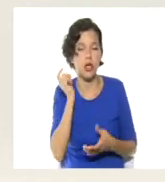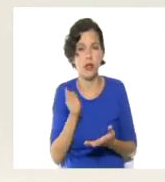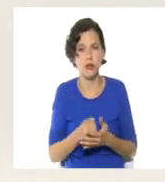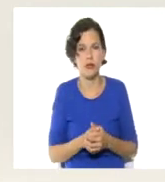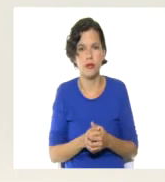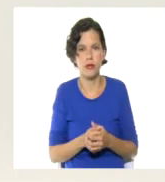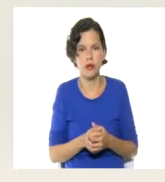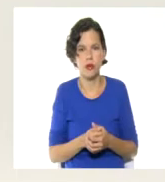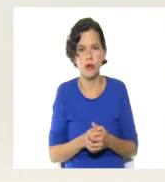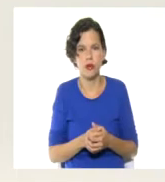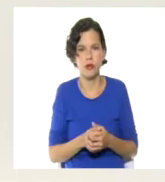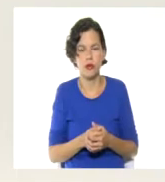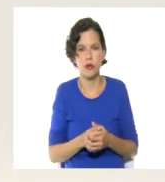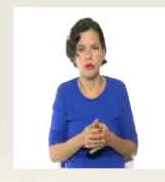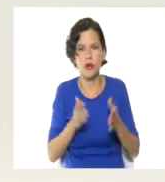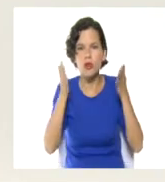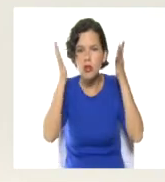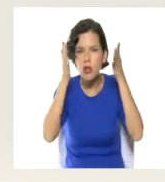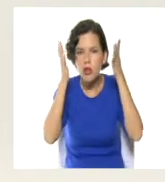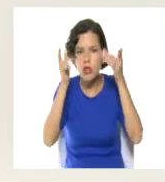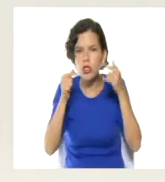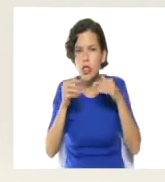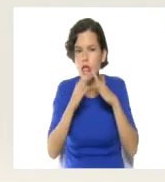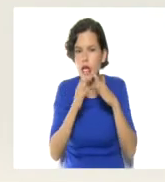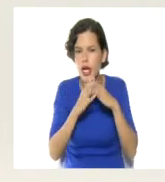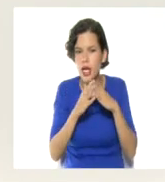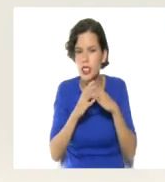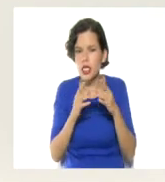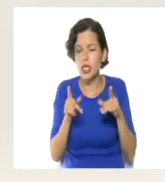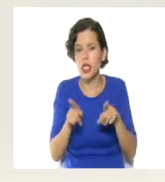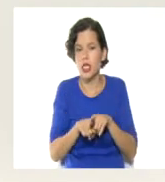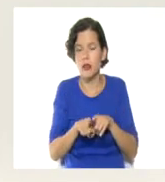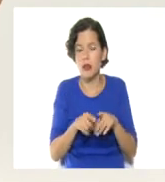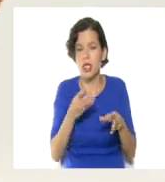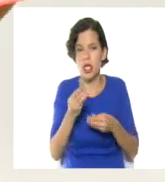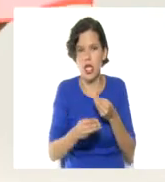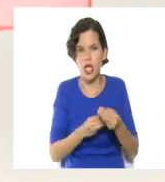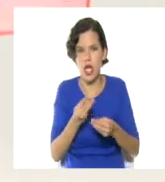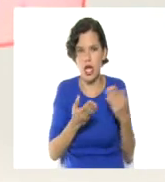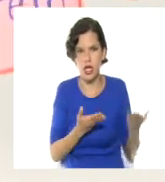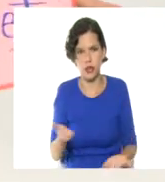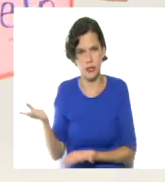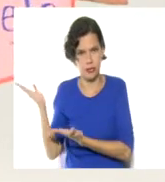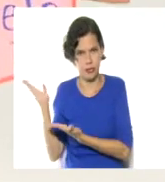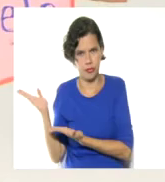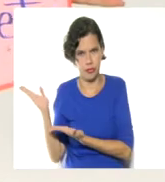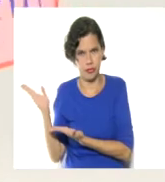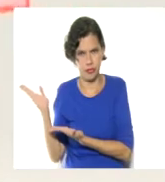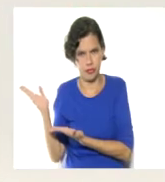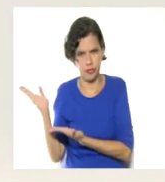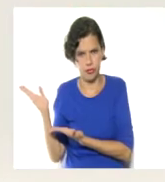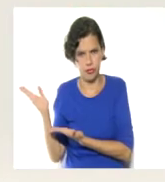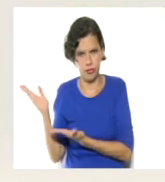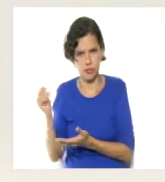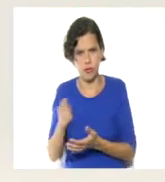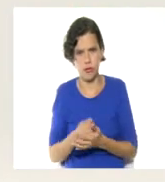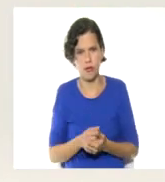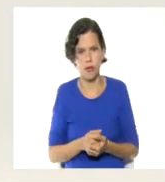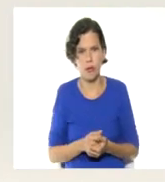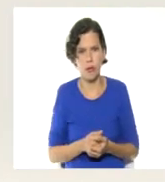te recomiendo también desde casa? Que además de que hagas tu tarjetón,